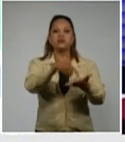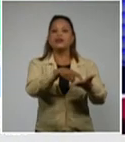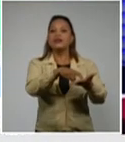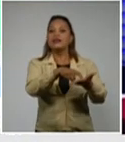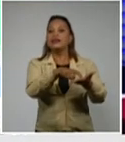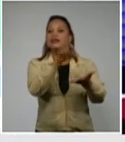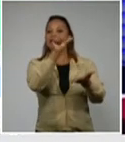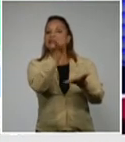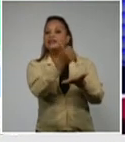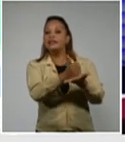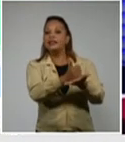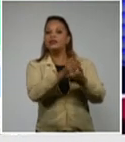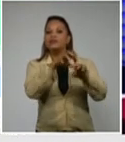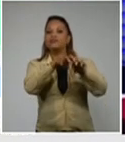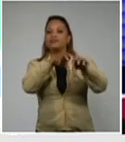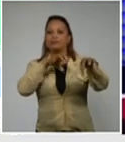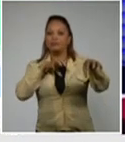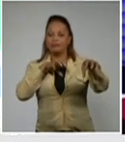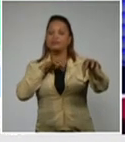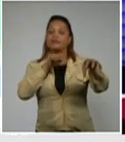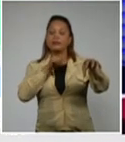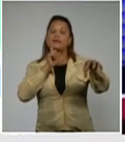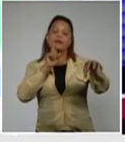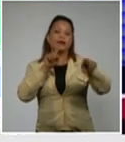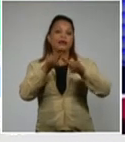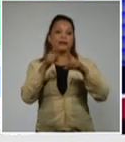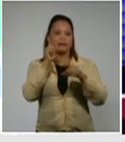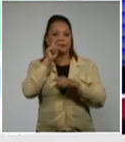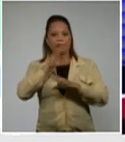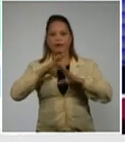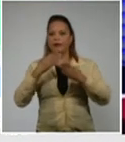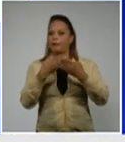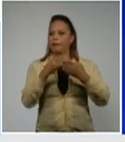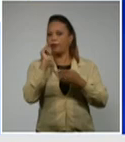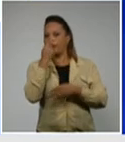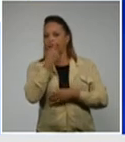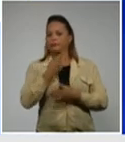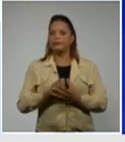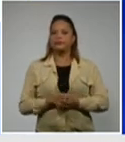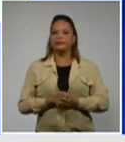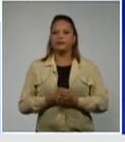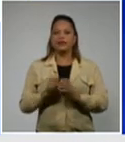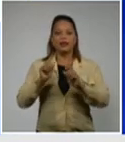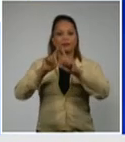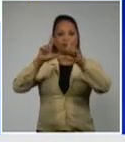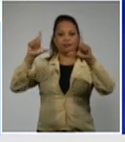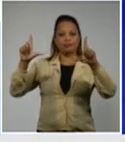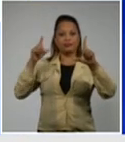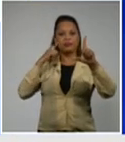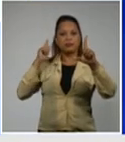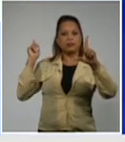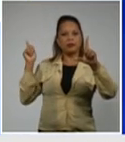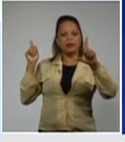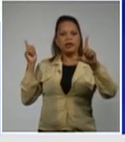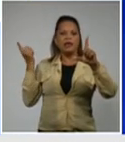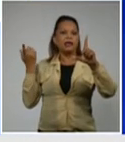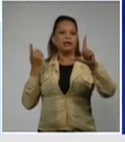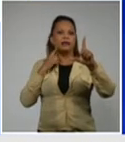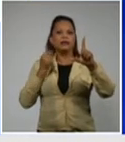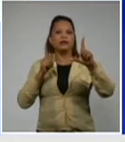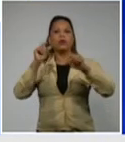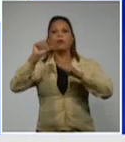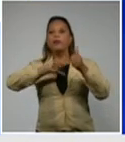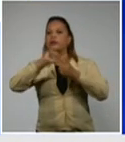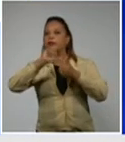esté totalmente estudiado. En el gráfico se puede apreciar, además de este comportamiento que hace más de un